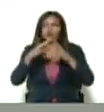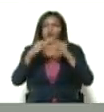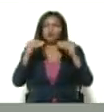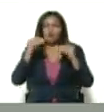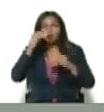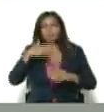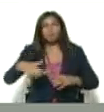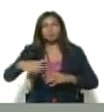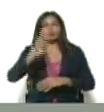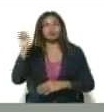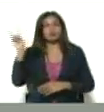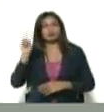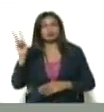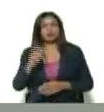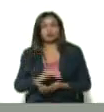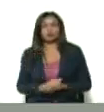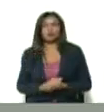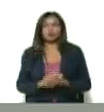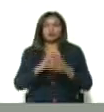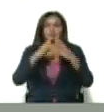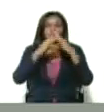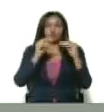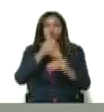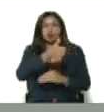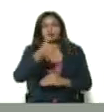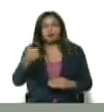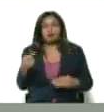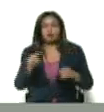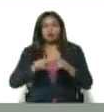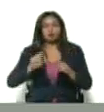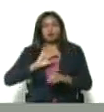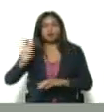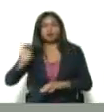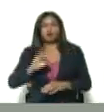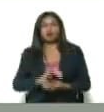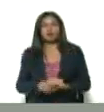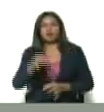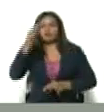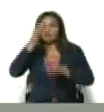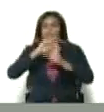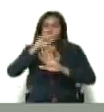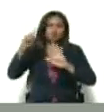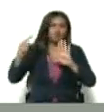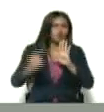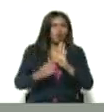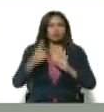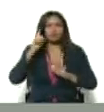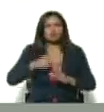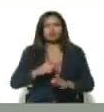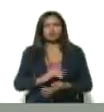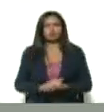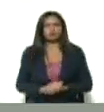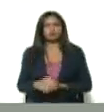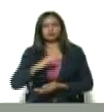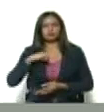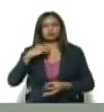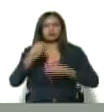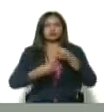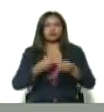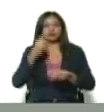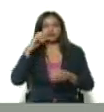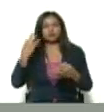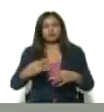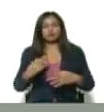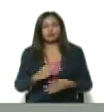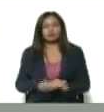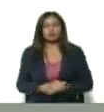población venezolana. Todos los ciudadanos y ciudadanas de nuestro país deben tener fe absoluta que estamos haciendo lo correcto, que